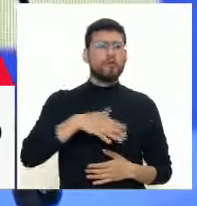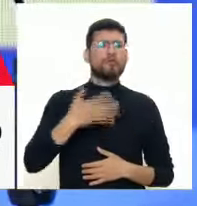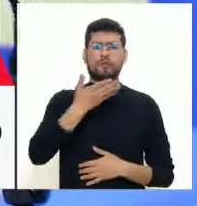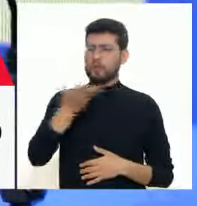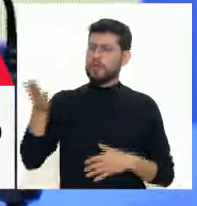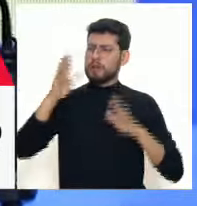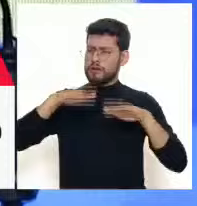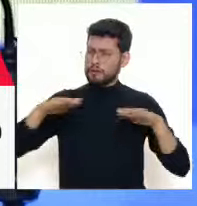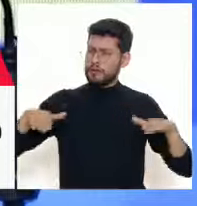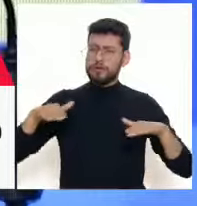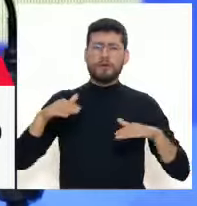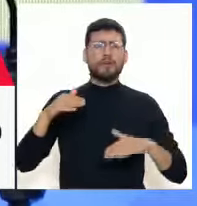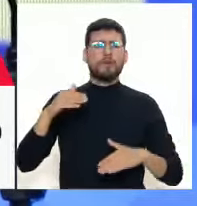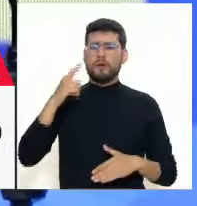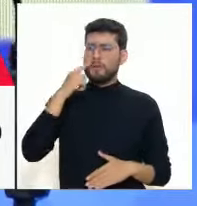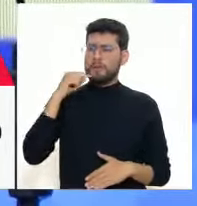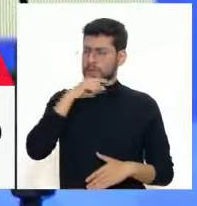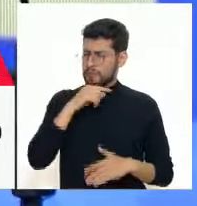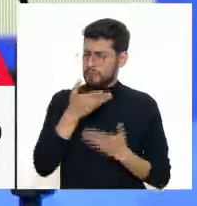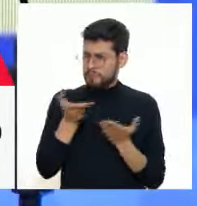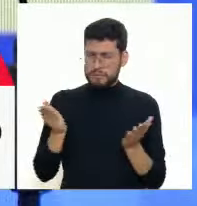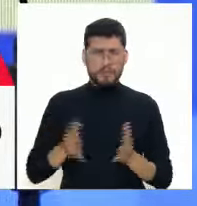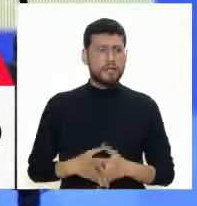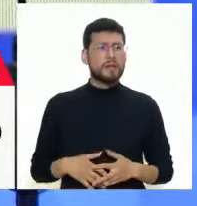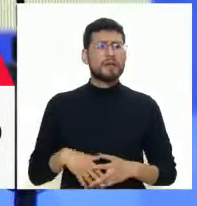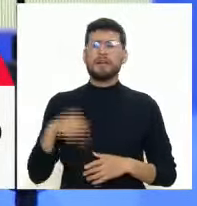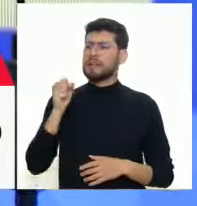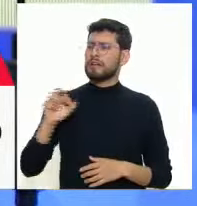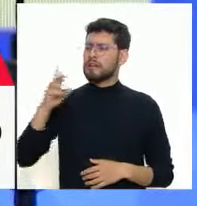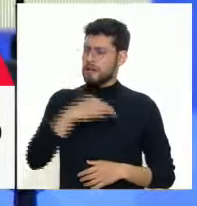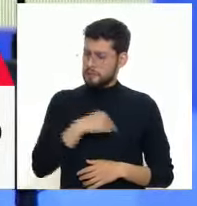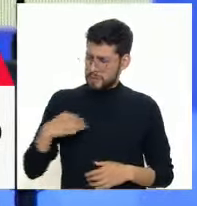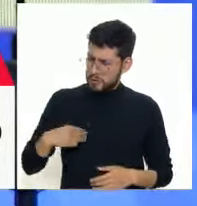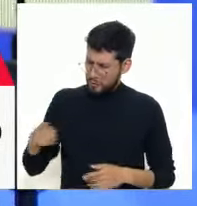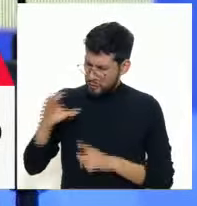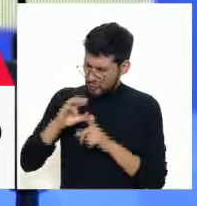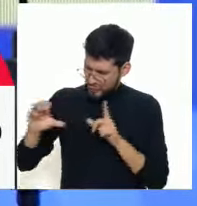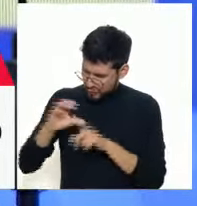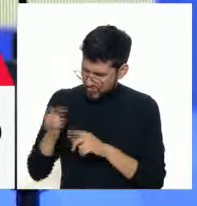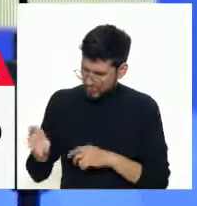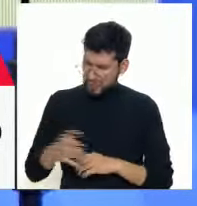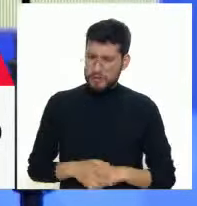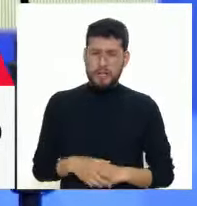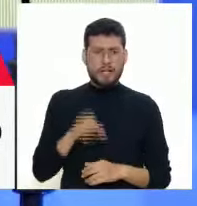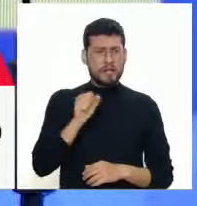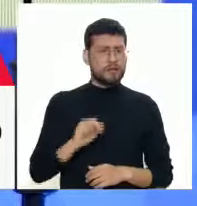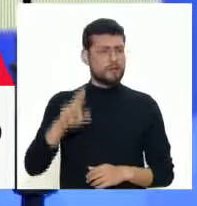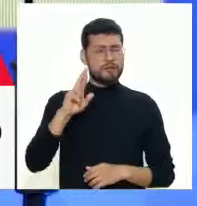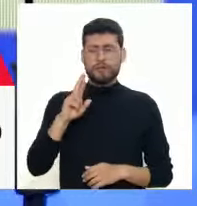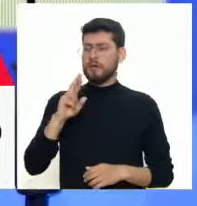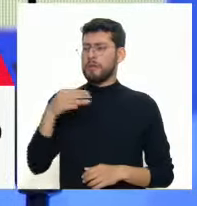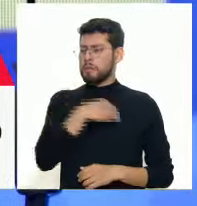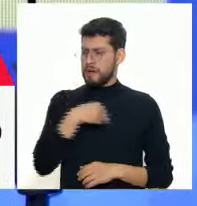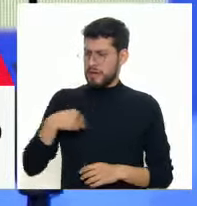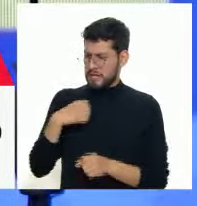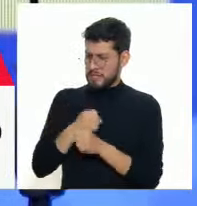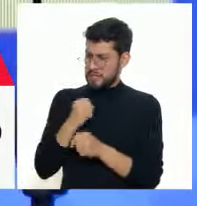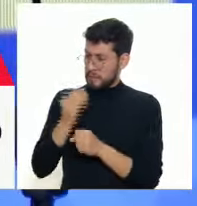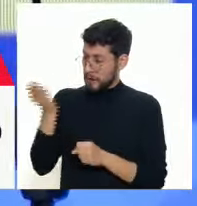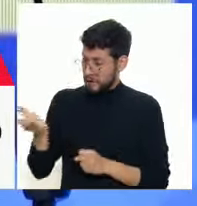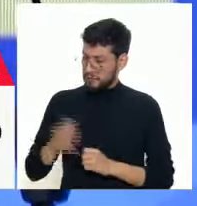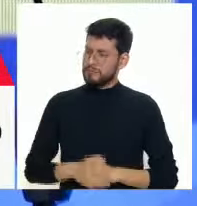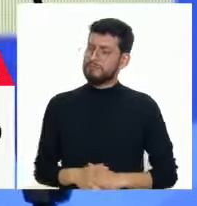ustedes, niñas, niños, señora ministra de Cultura, señor ministro de